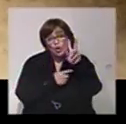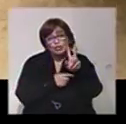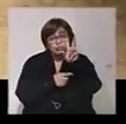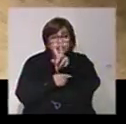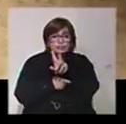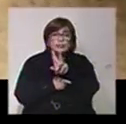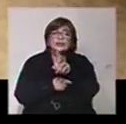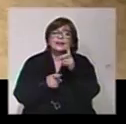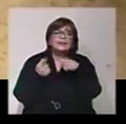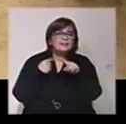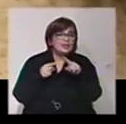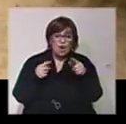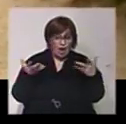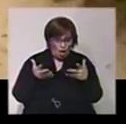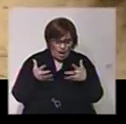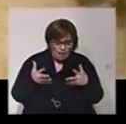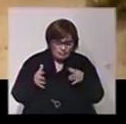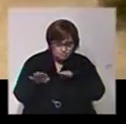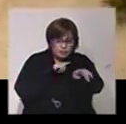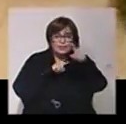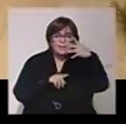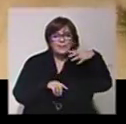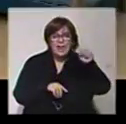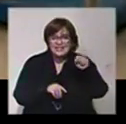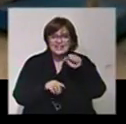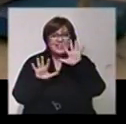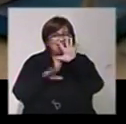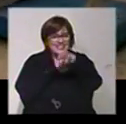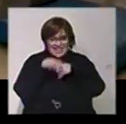pero no tanto como ahora, ¿no? Son 10 años más